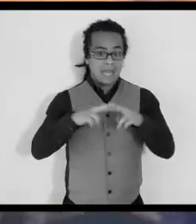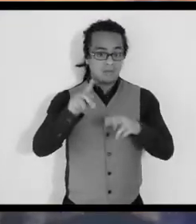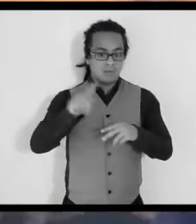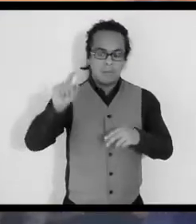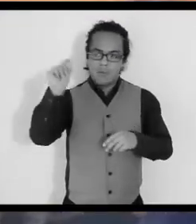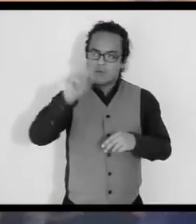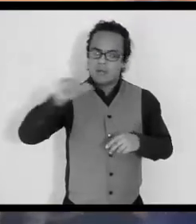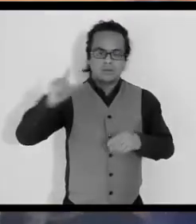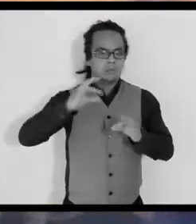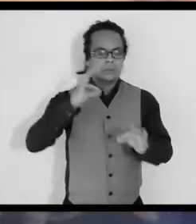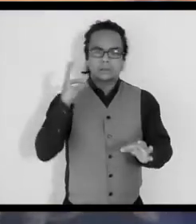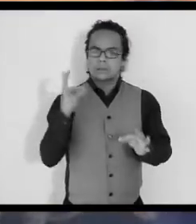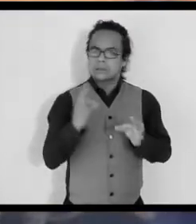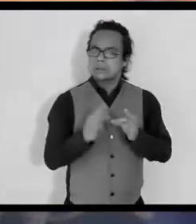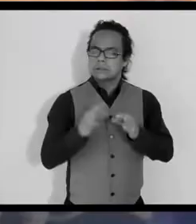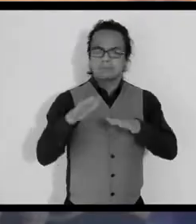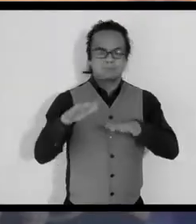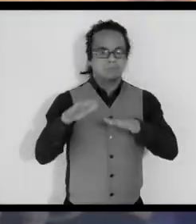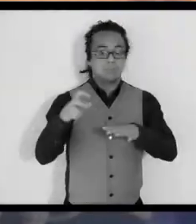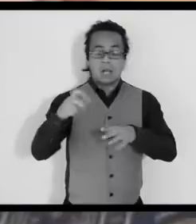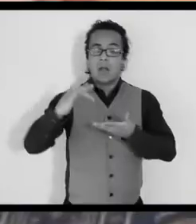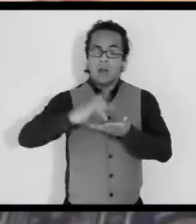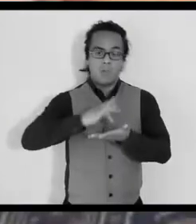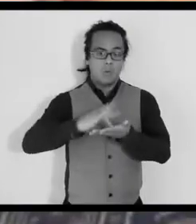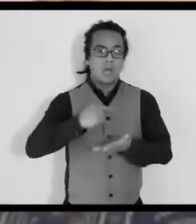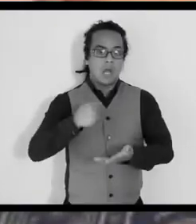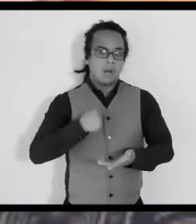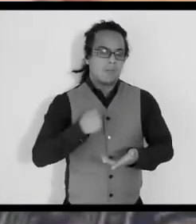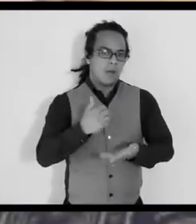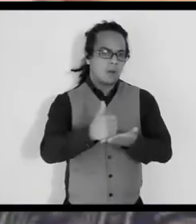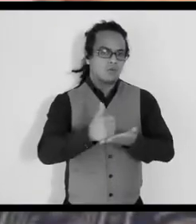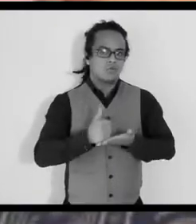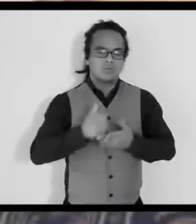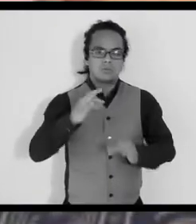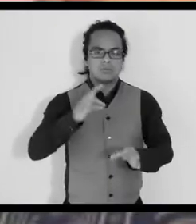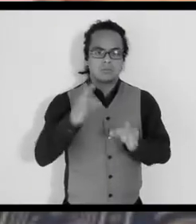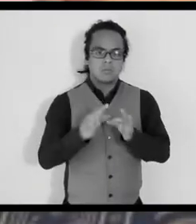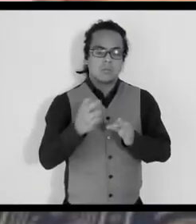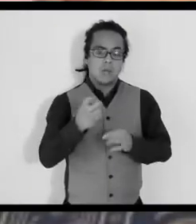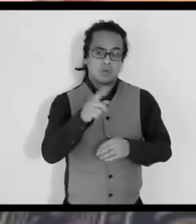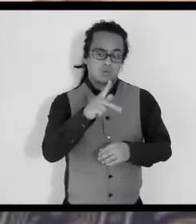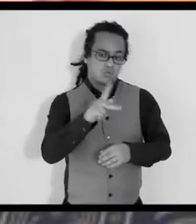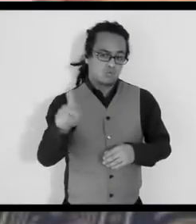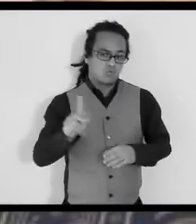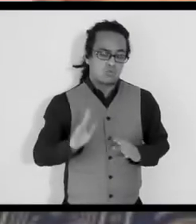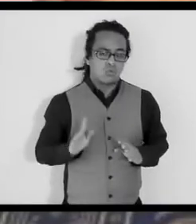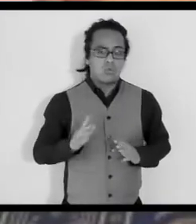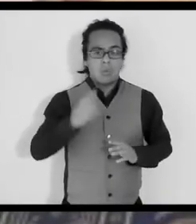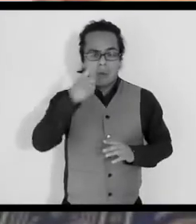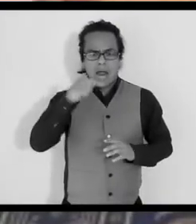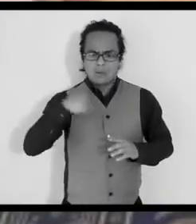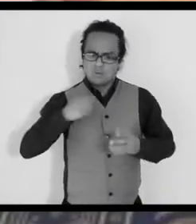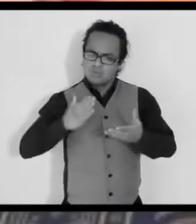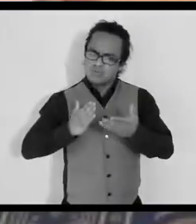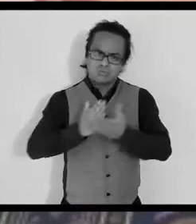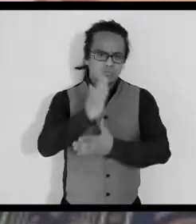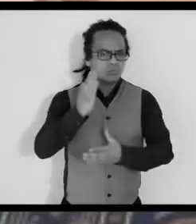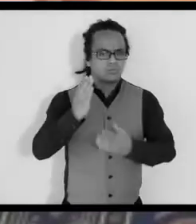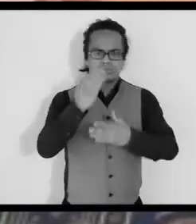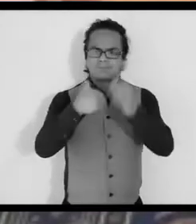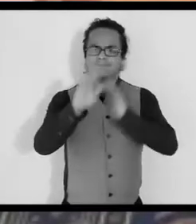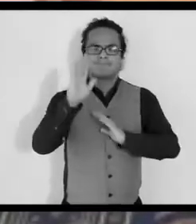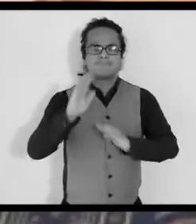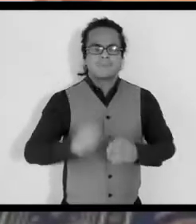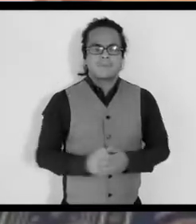he tenido la verdad unos excelentes profesores, siempre me apoyan y tratan de darme lo mejor que tienen ellos en ese